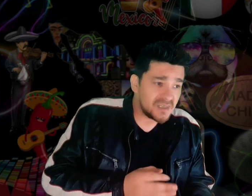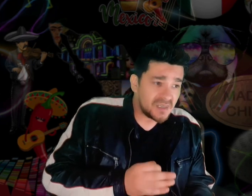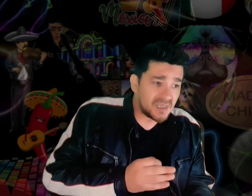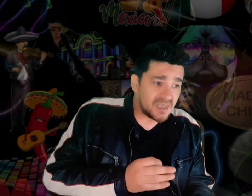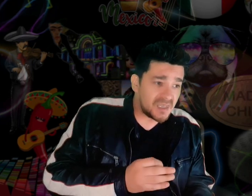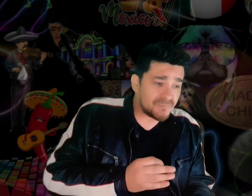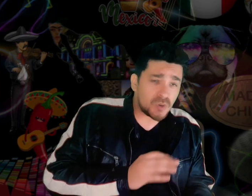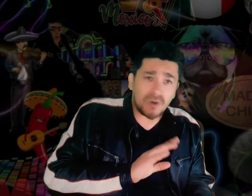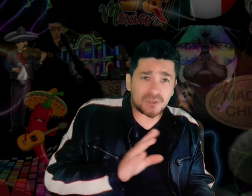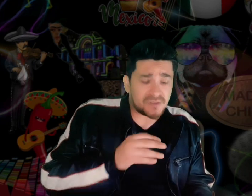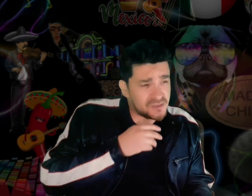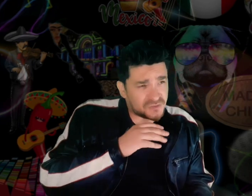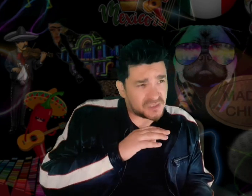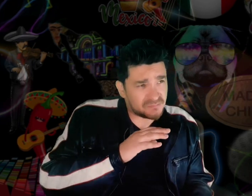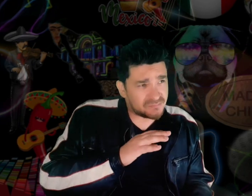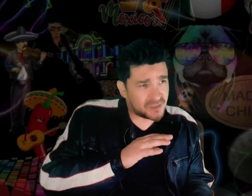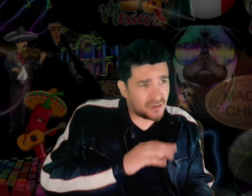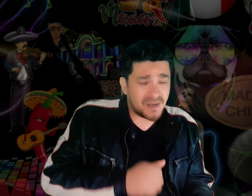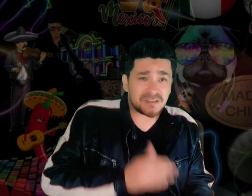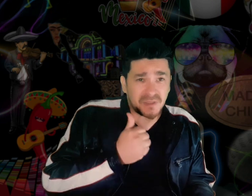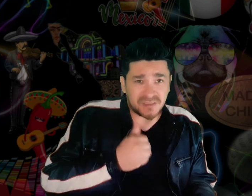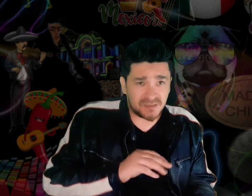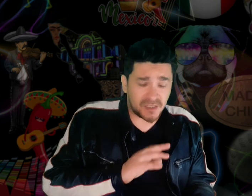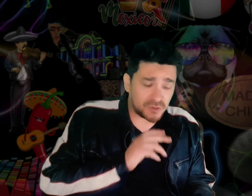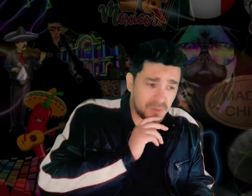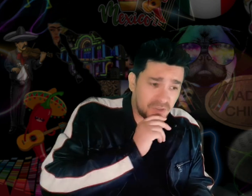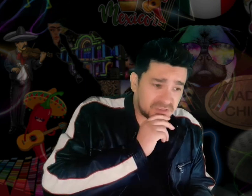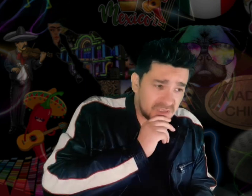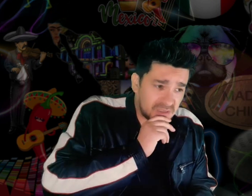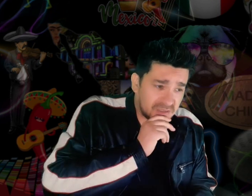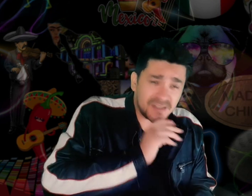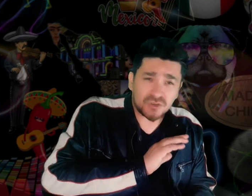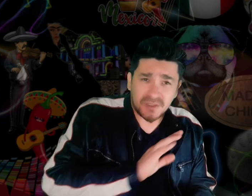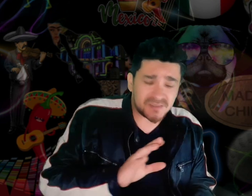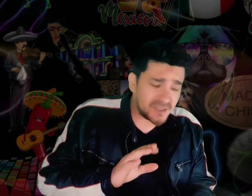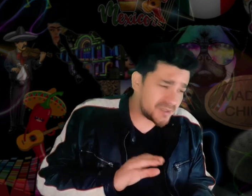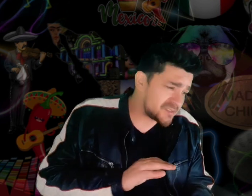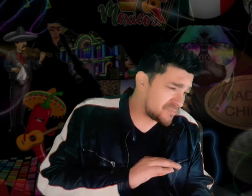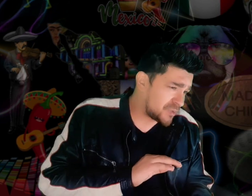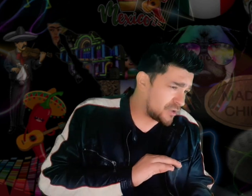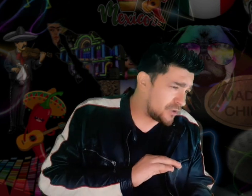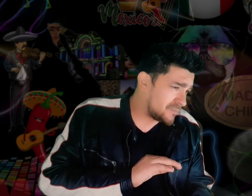Fernández. 4 años, sí, con el expresidente que tuvimos, que hizo